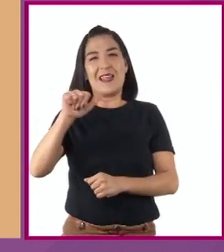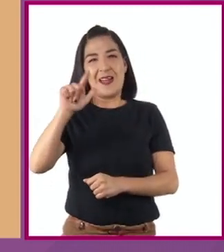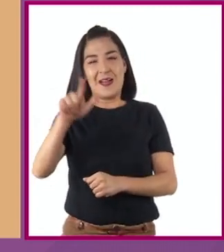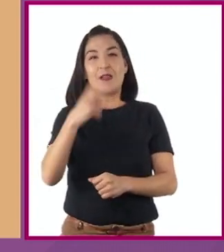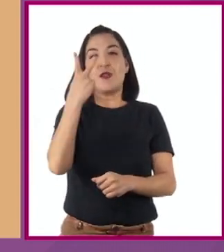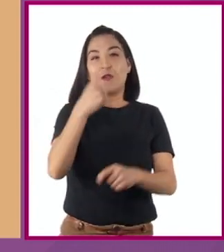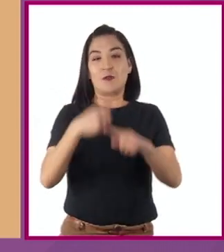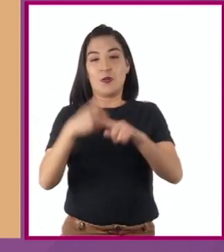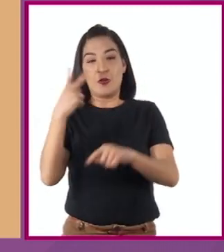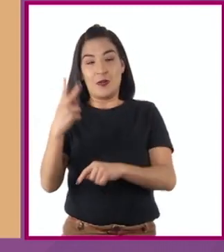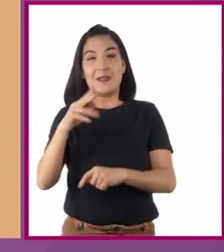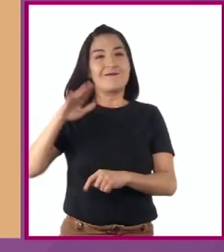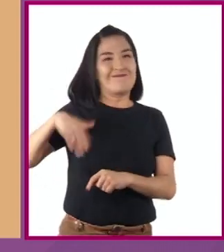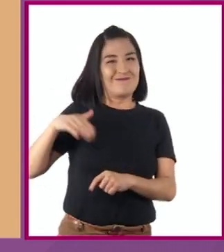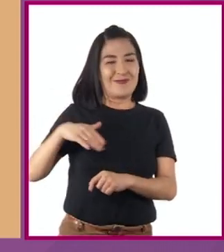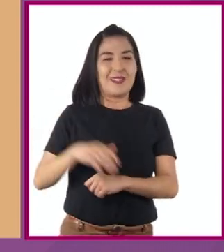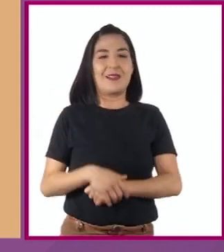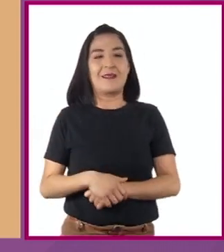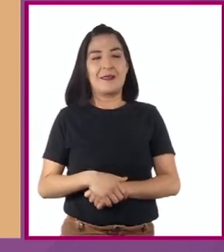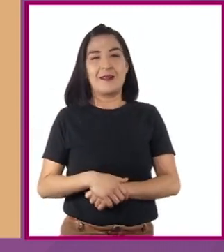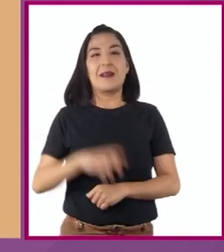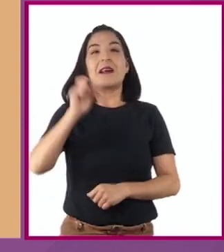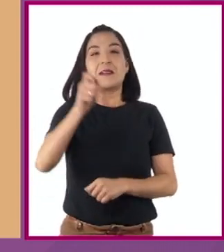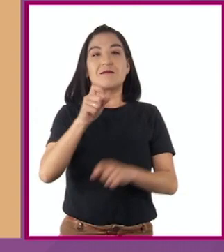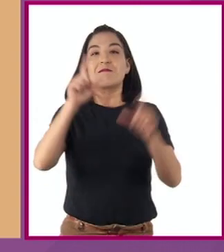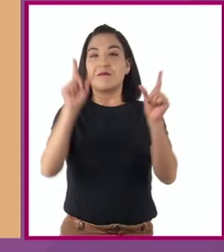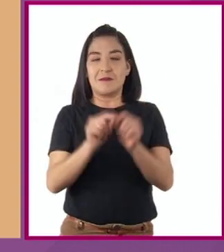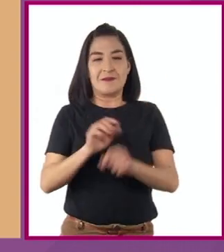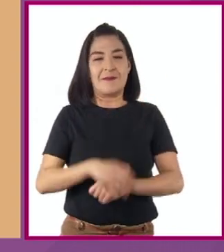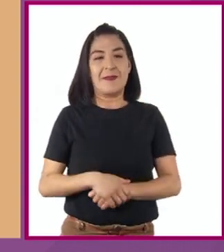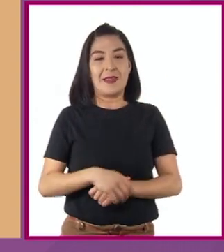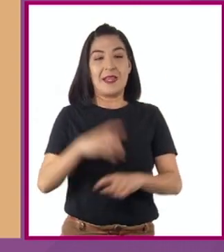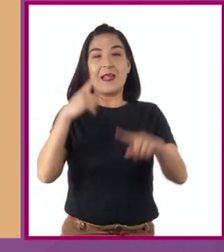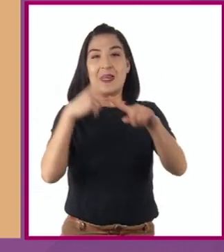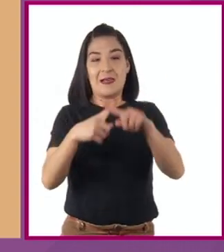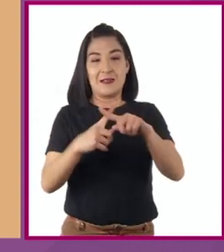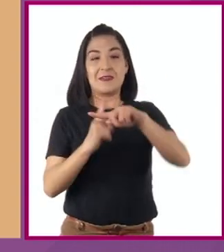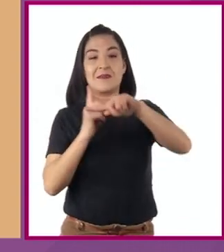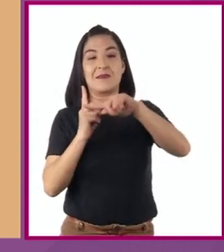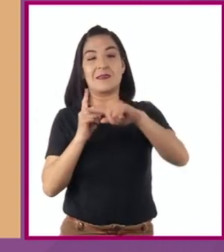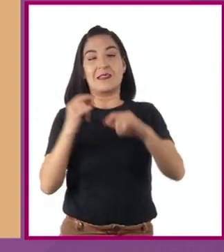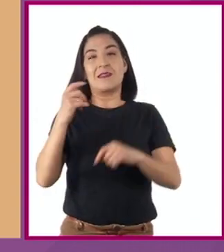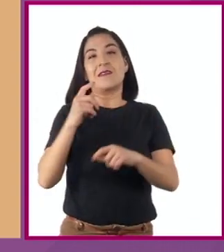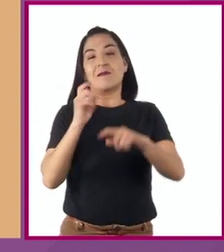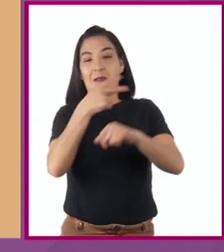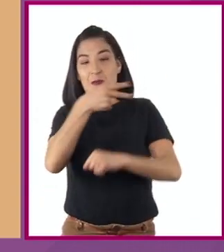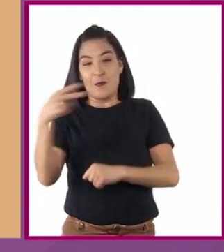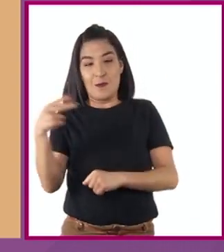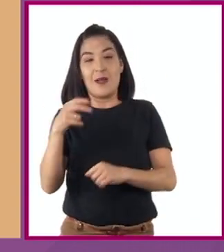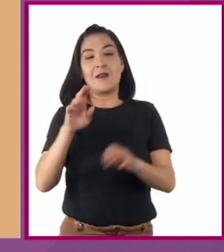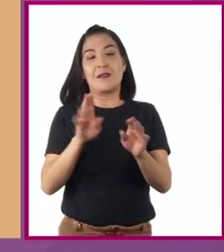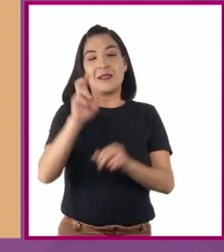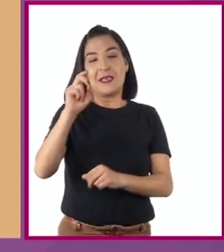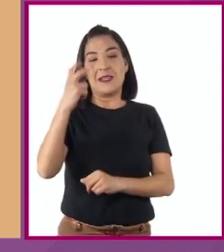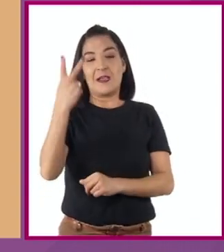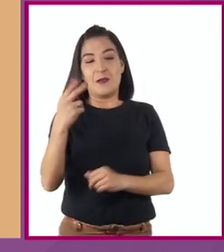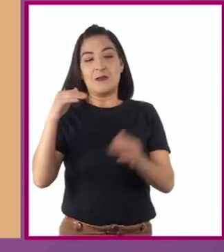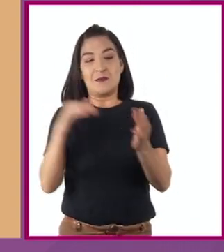2x2 anterior, las soluciones son X igual a